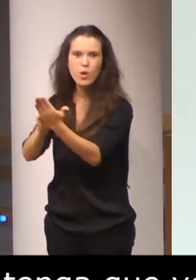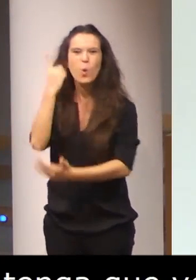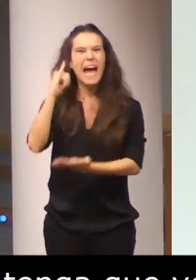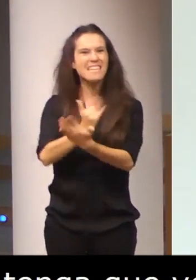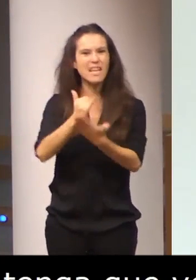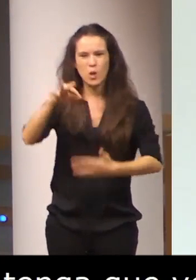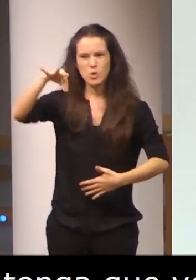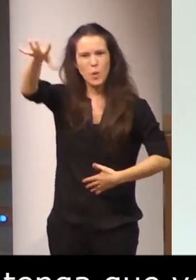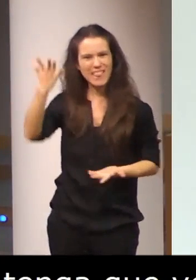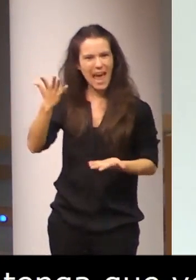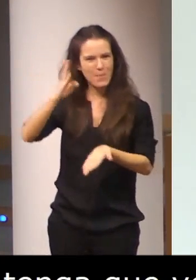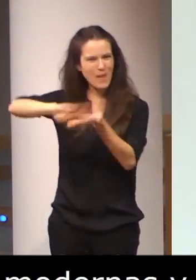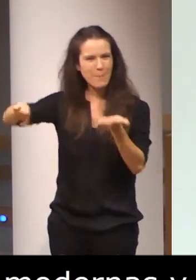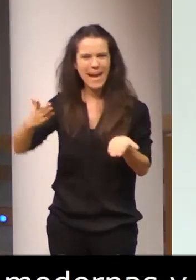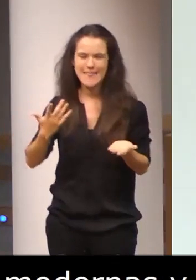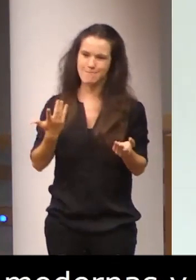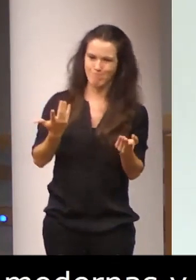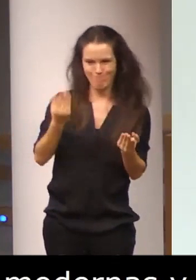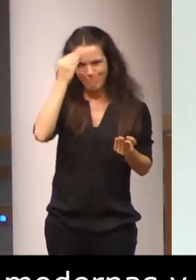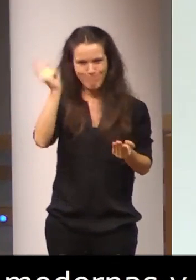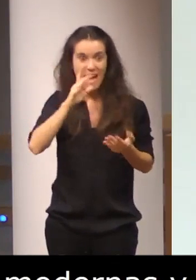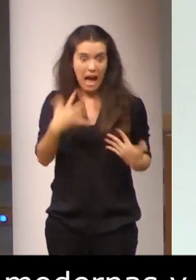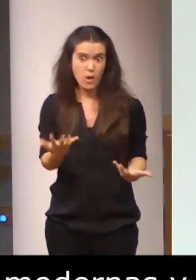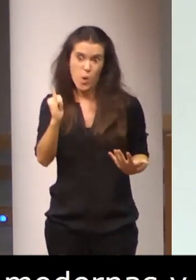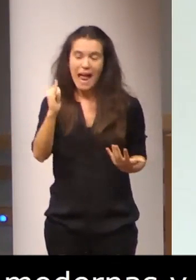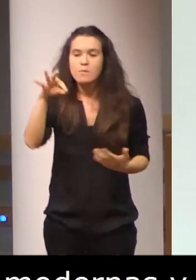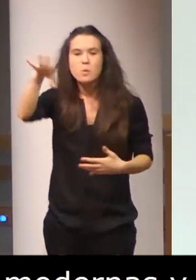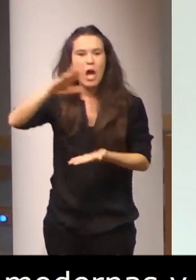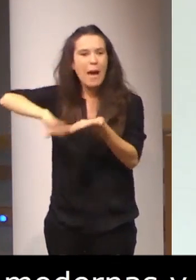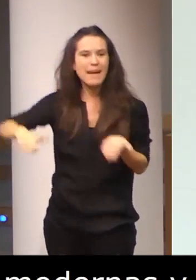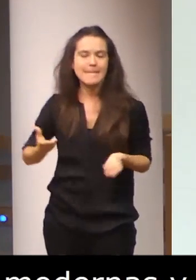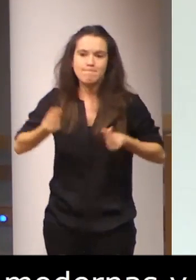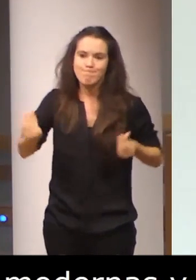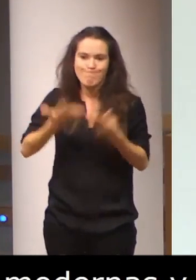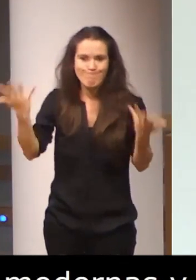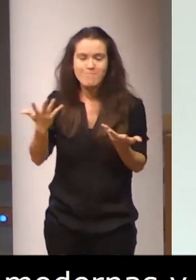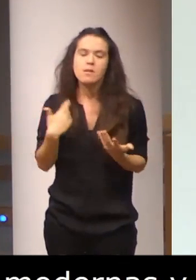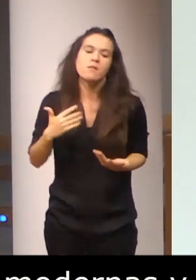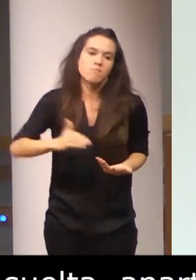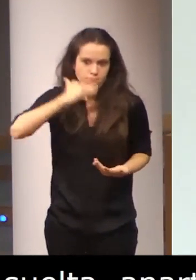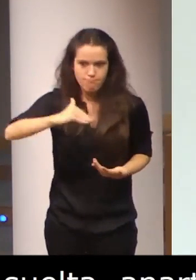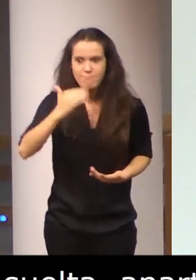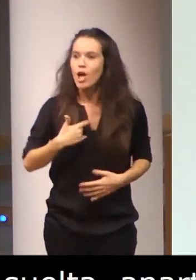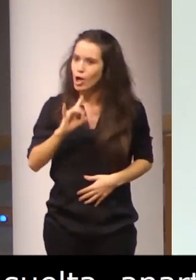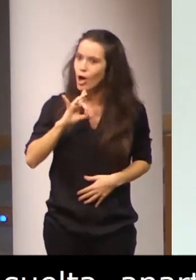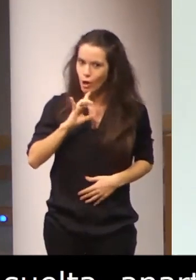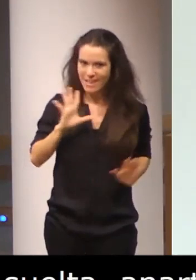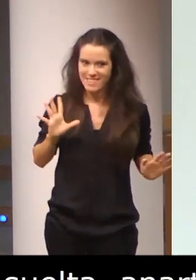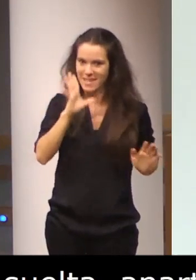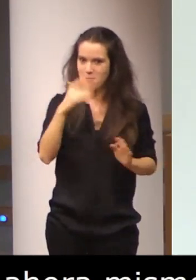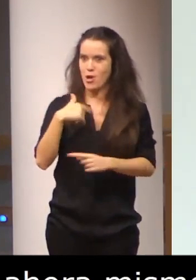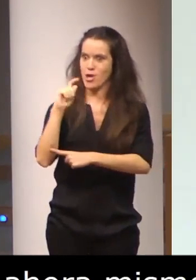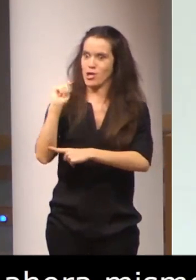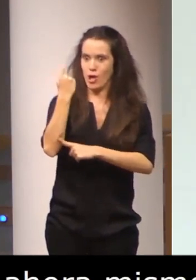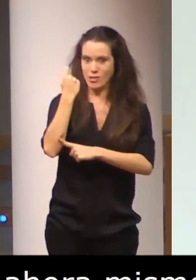suelta, apartada, que es como la tenemos ahora mismo. Pero bueno, yo estoy muy contenta porque he conseguido que la pongan a